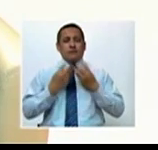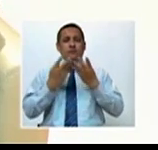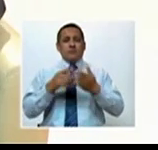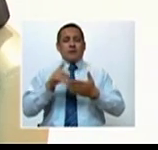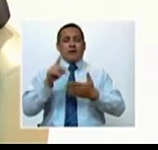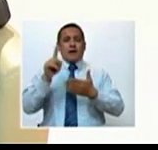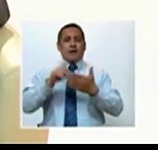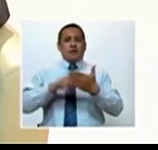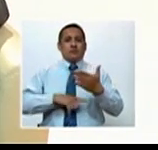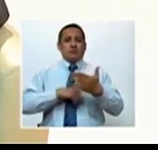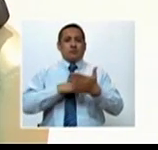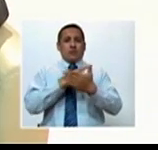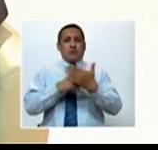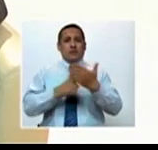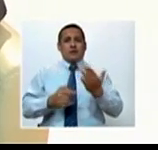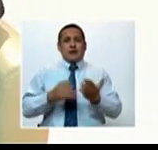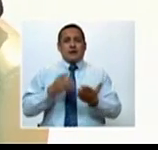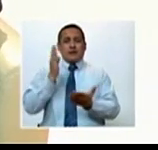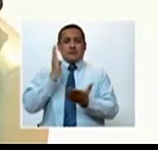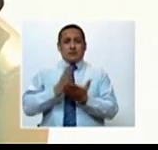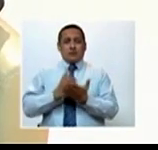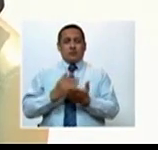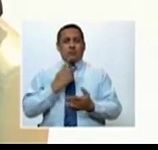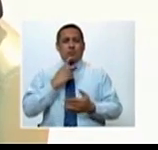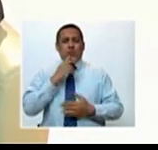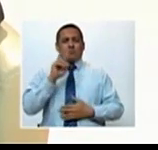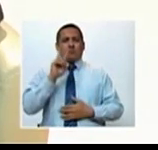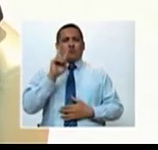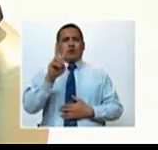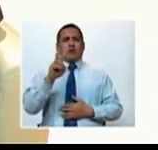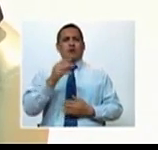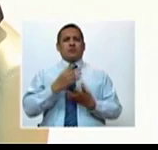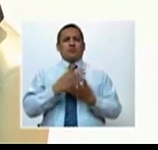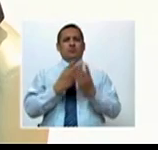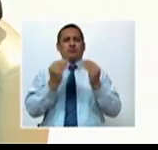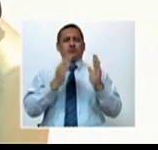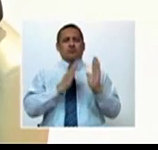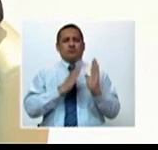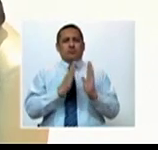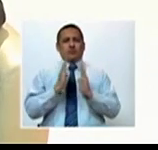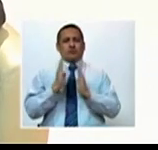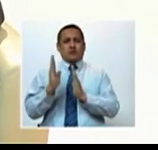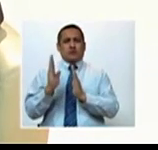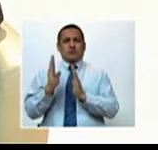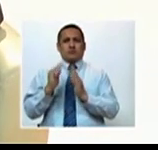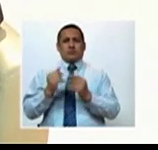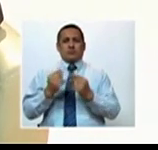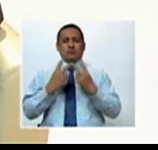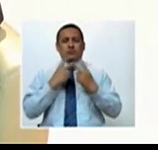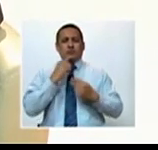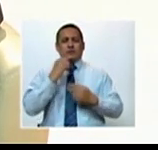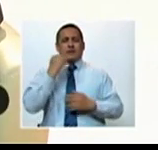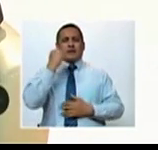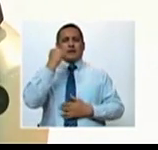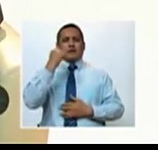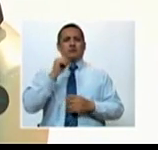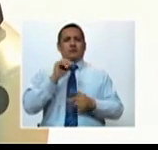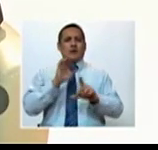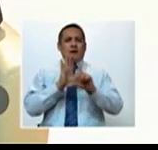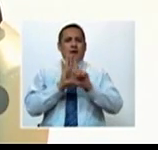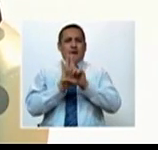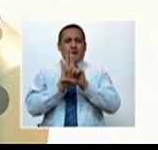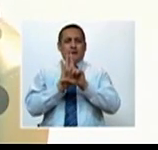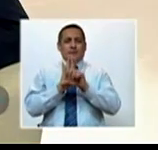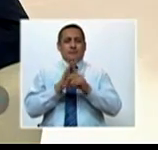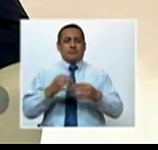declaró nula la sentencia porque se había violado el debido proceso, el derecho de